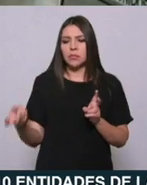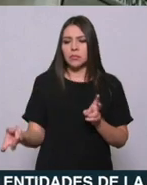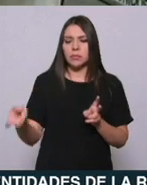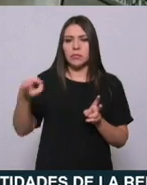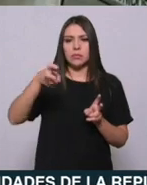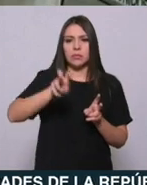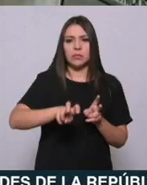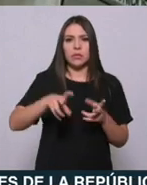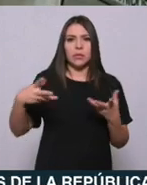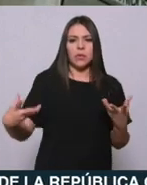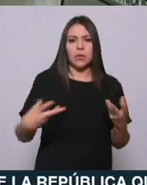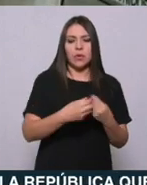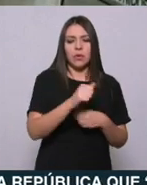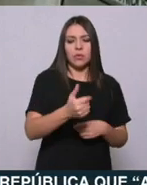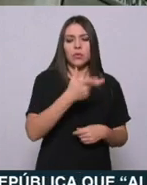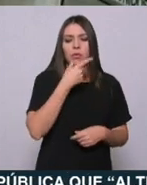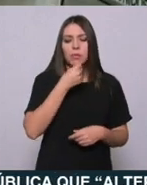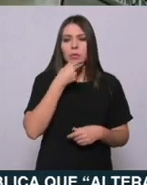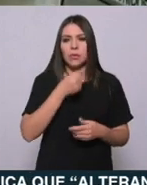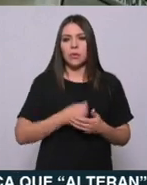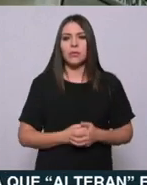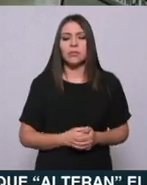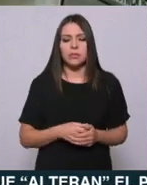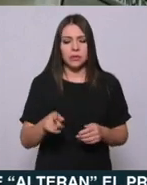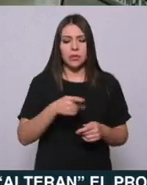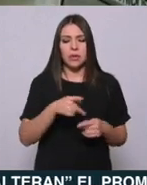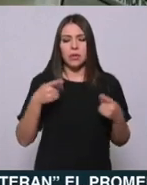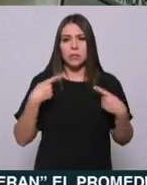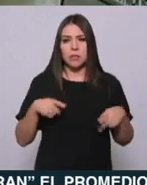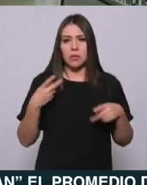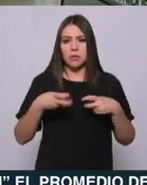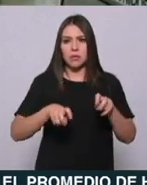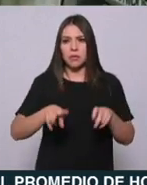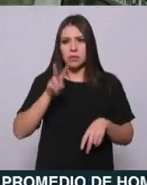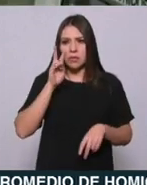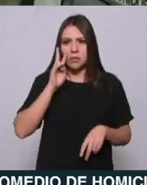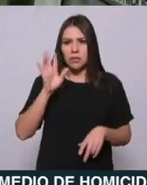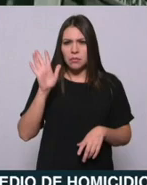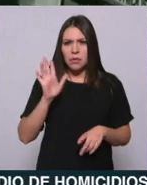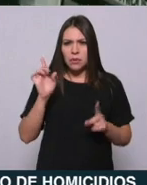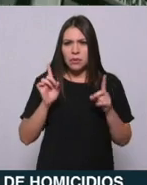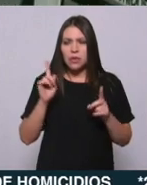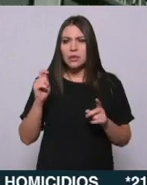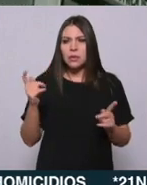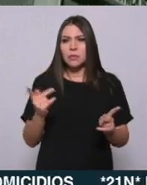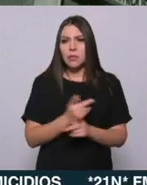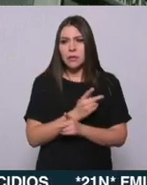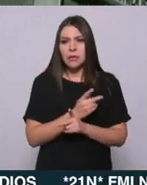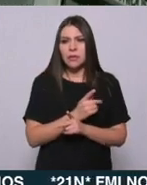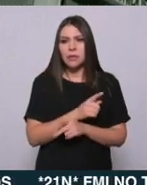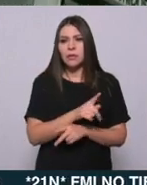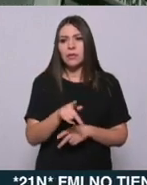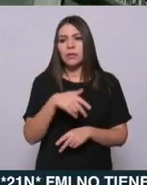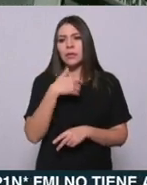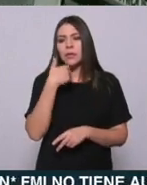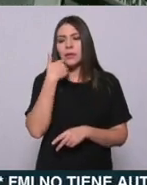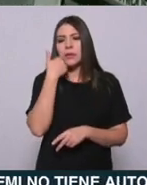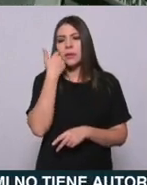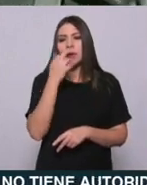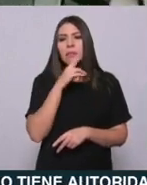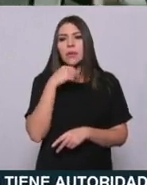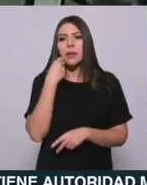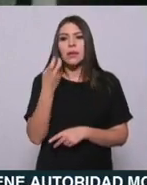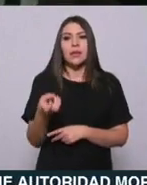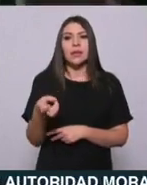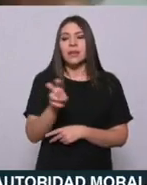abordar junto con otro sujeto. Los pasajeros parecen sospechar lo que está a punto de suceder, por lo que intentan descender